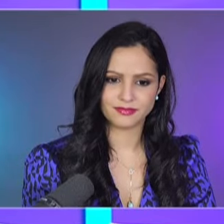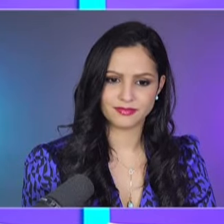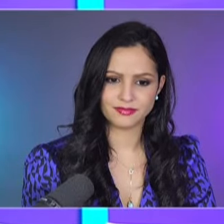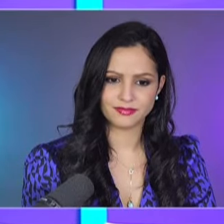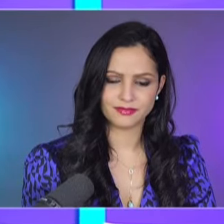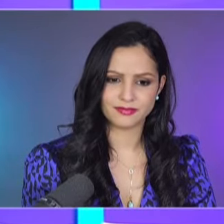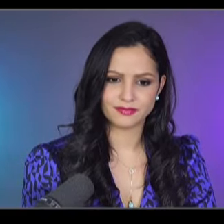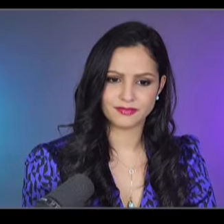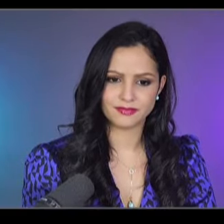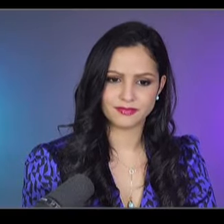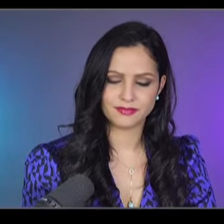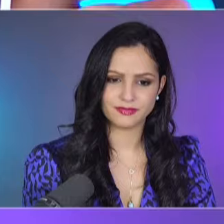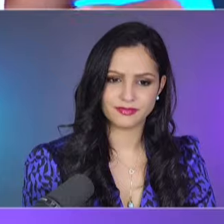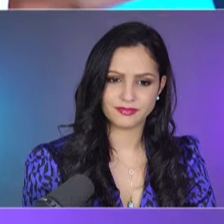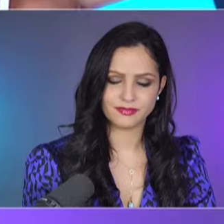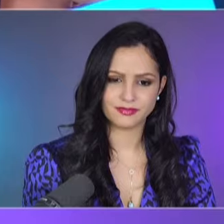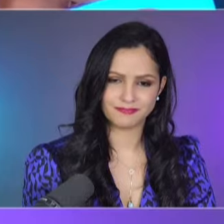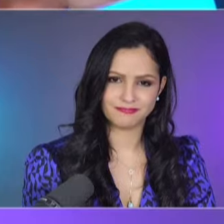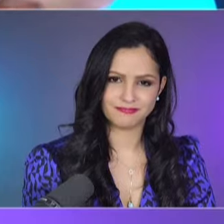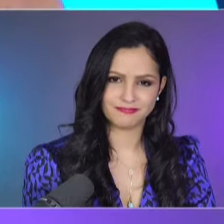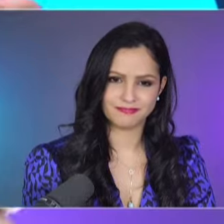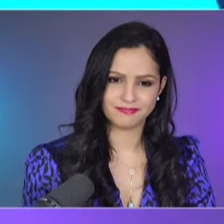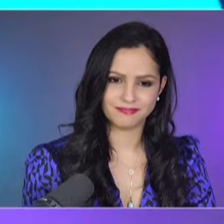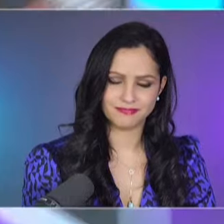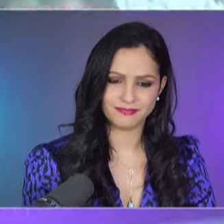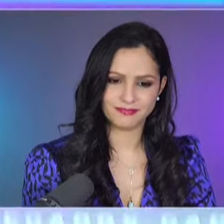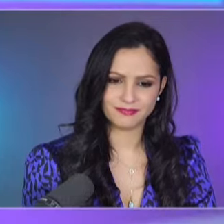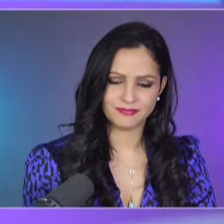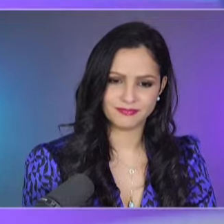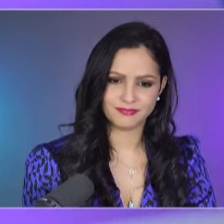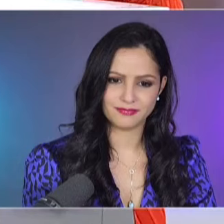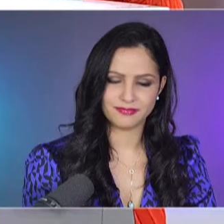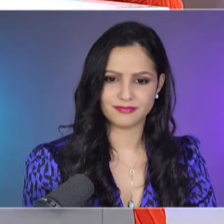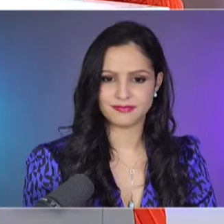sector agropecuario, inseguridad ciudadana y deterioro de los servicios públicos. Te voy a decir lo